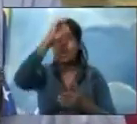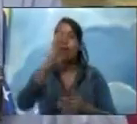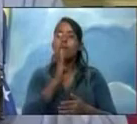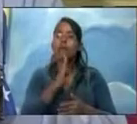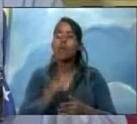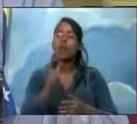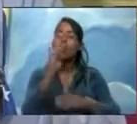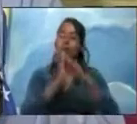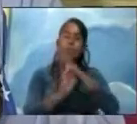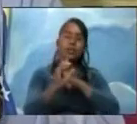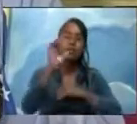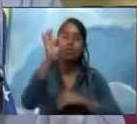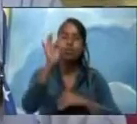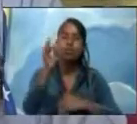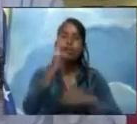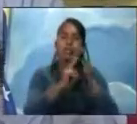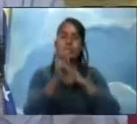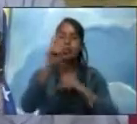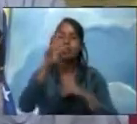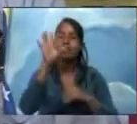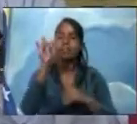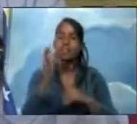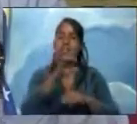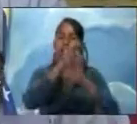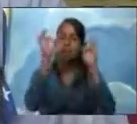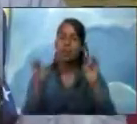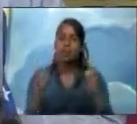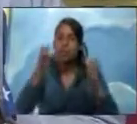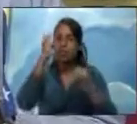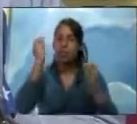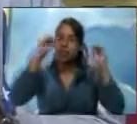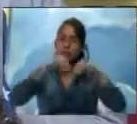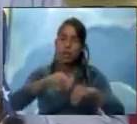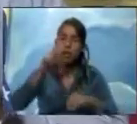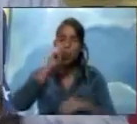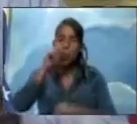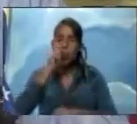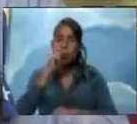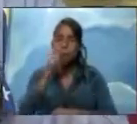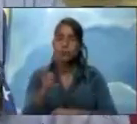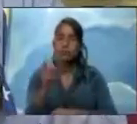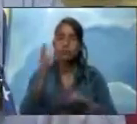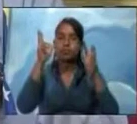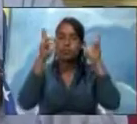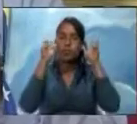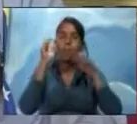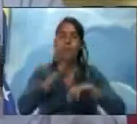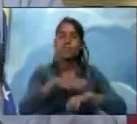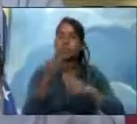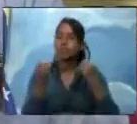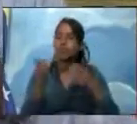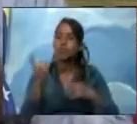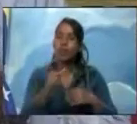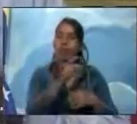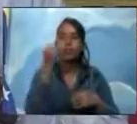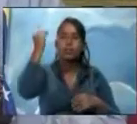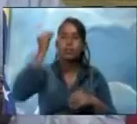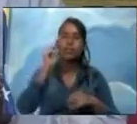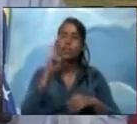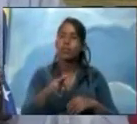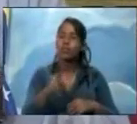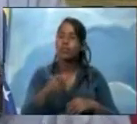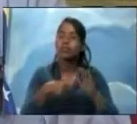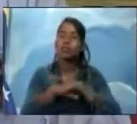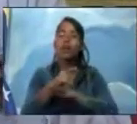capítulo 9, versículo 27, de la manera que Dios ha establecido para los hombres. Y oído a esto, porque hay muchas personas que piensan que nunca se van a